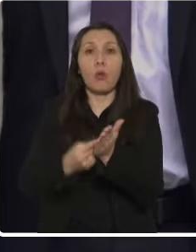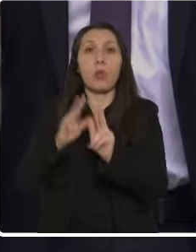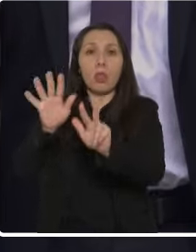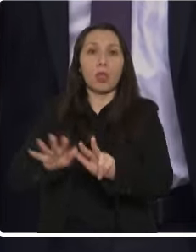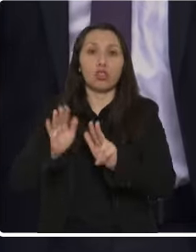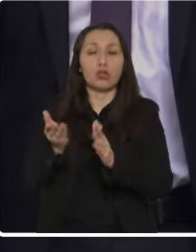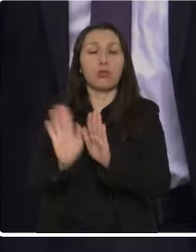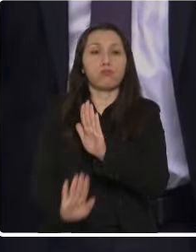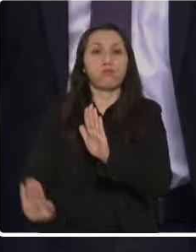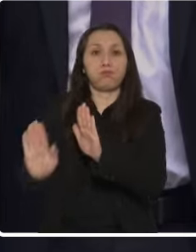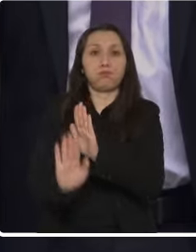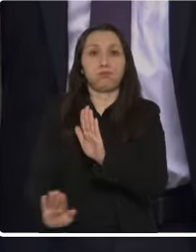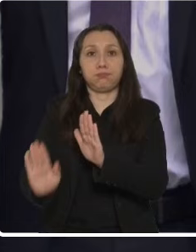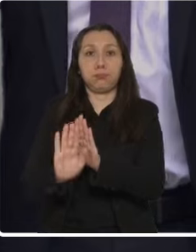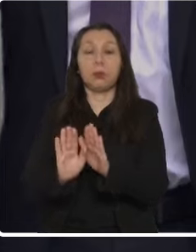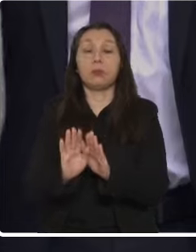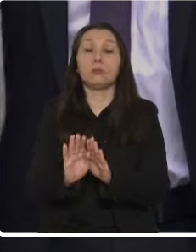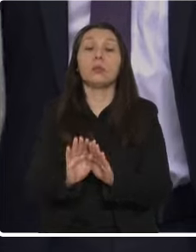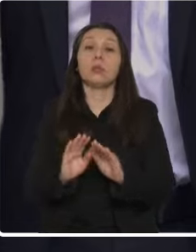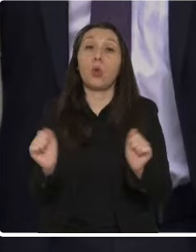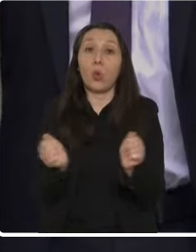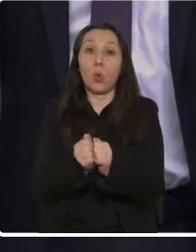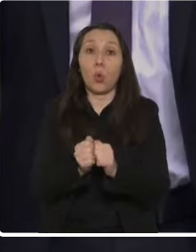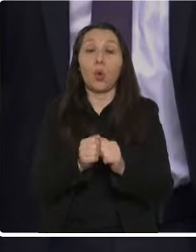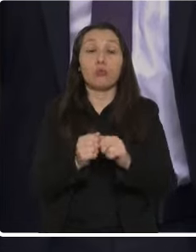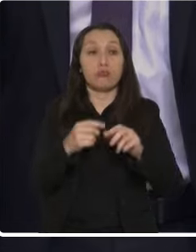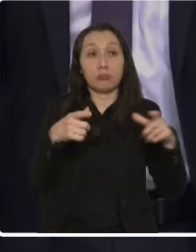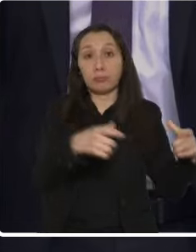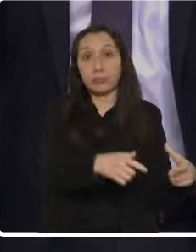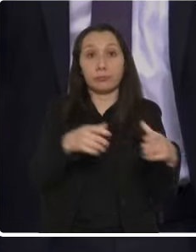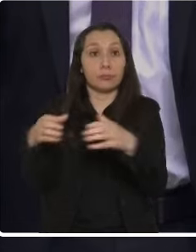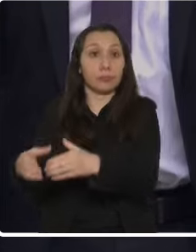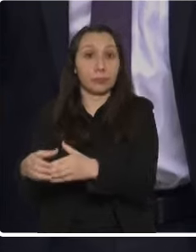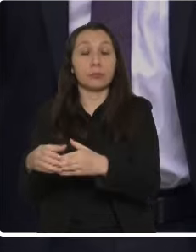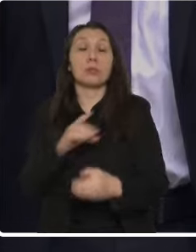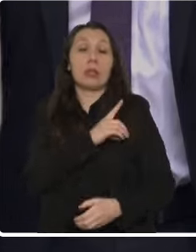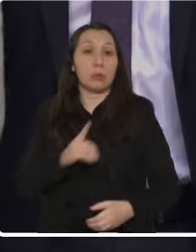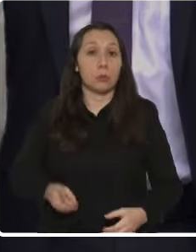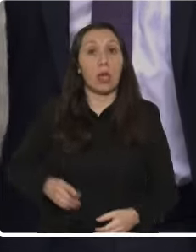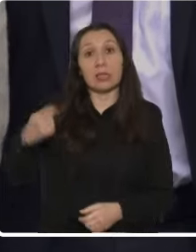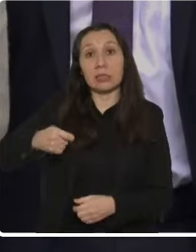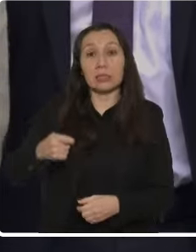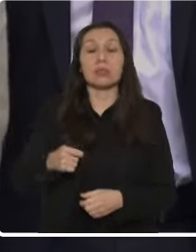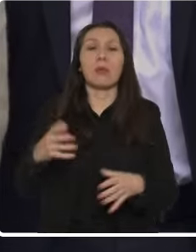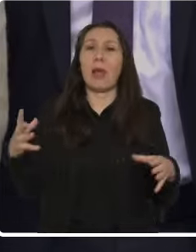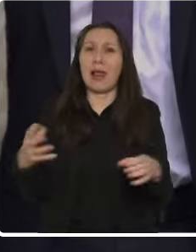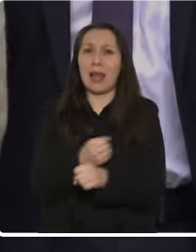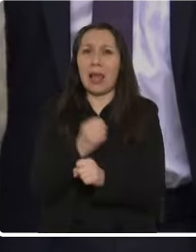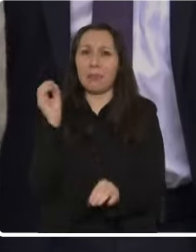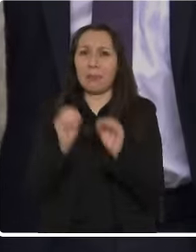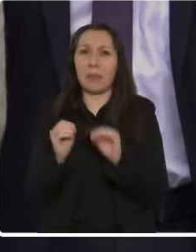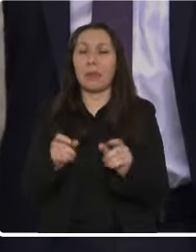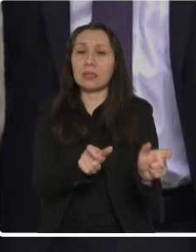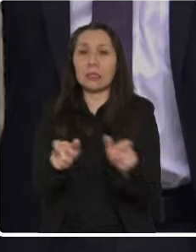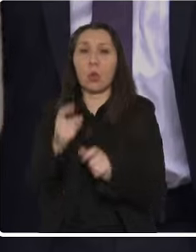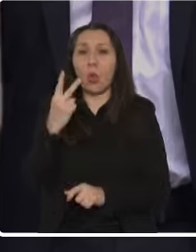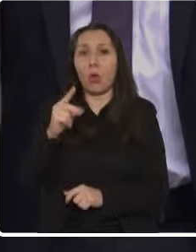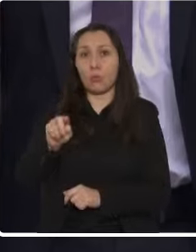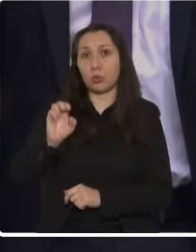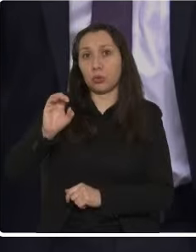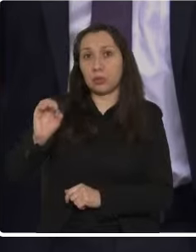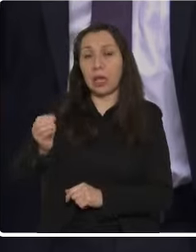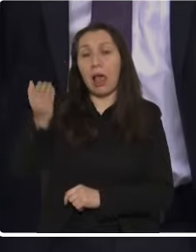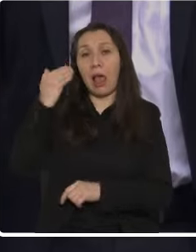2018. En conjunto con las mesas de ambas cámaras, nos habíamos comprometido en el marco del Fast Track de Seguridad